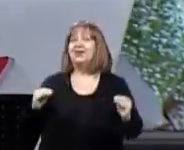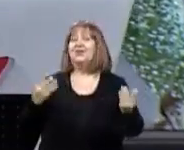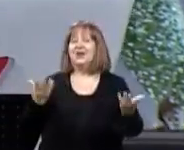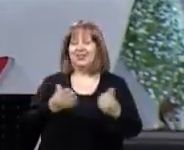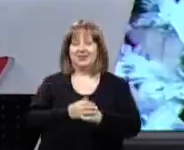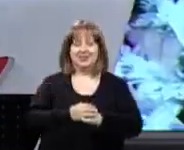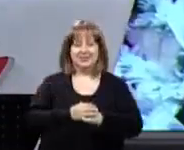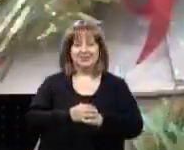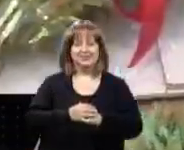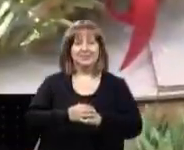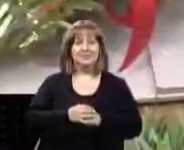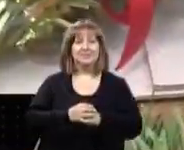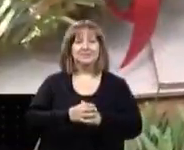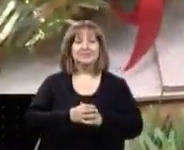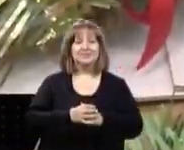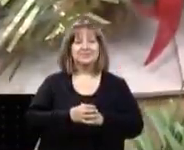consiguió.